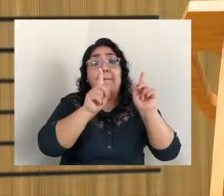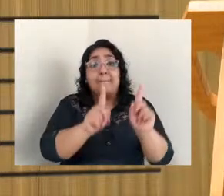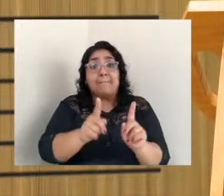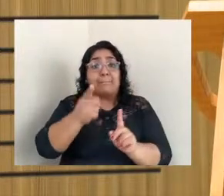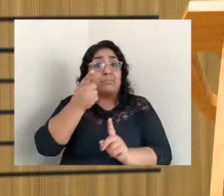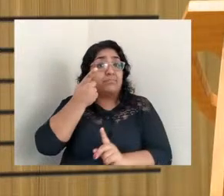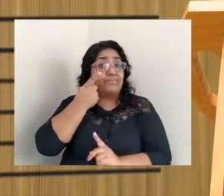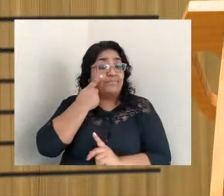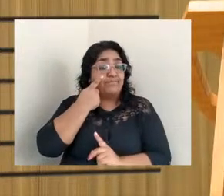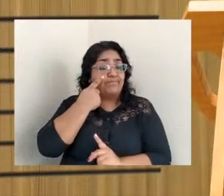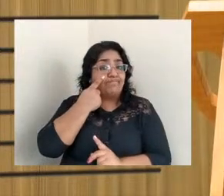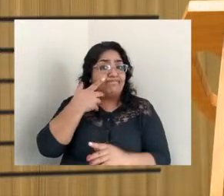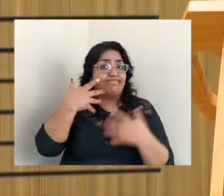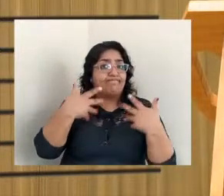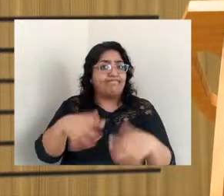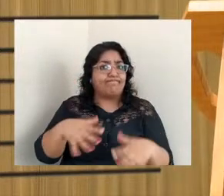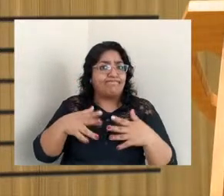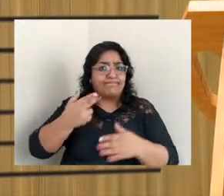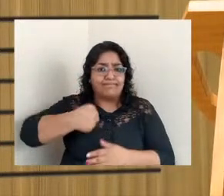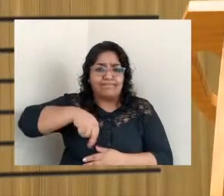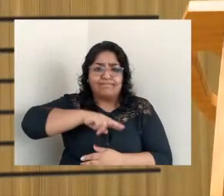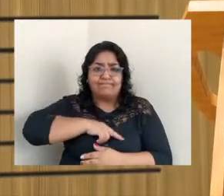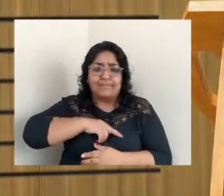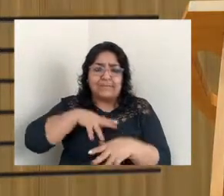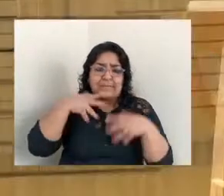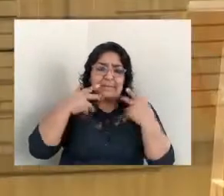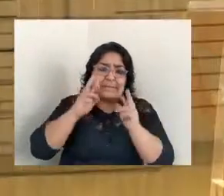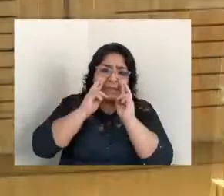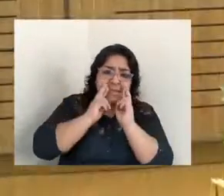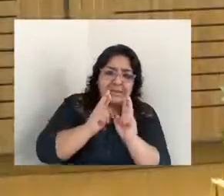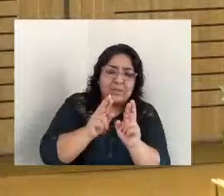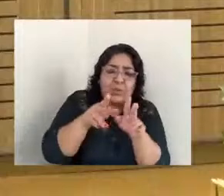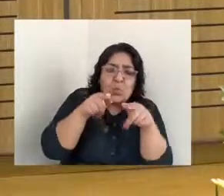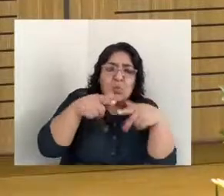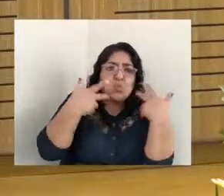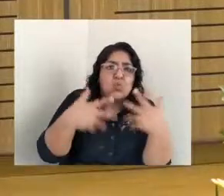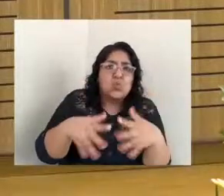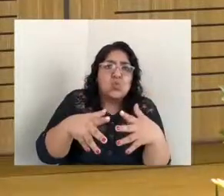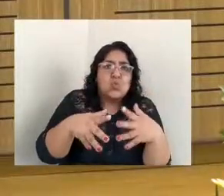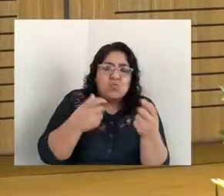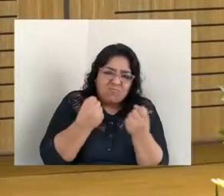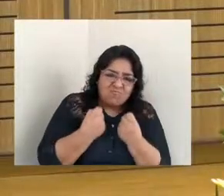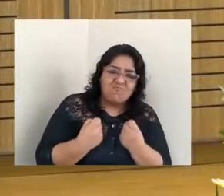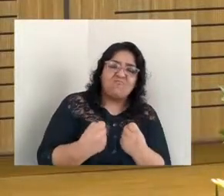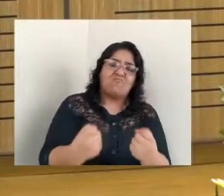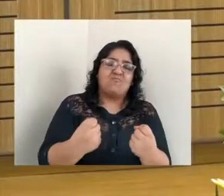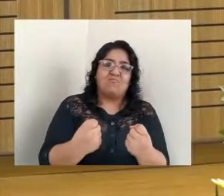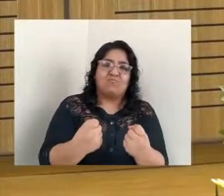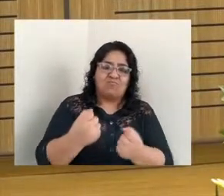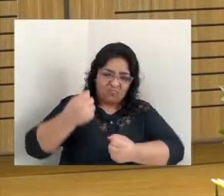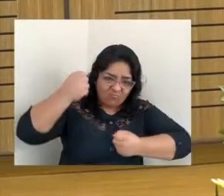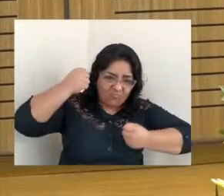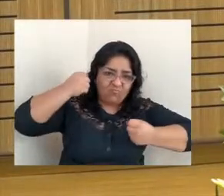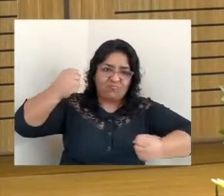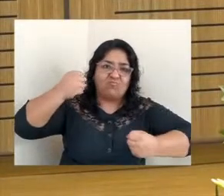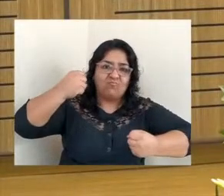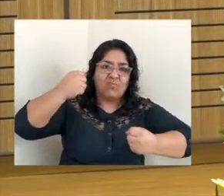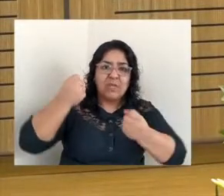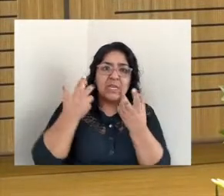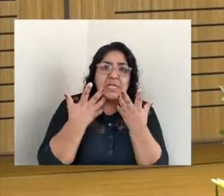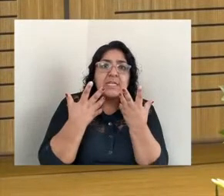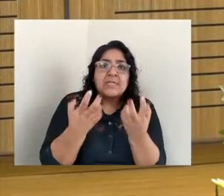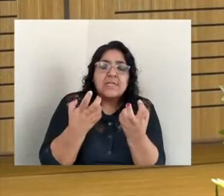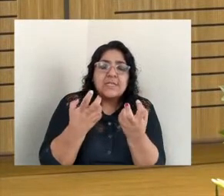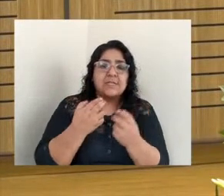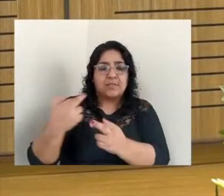espacio es para decirle cuánto los valoramos. Cuánto valoramos su coraje, su valentía,